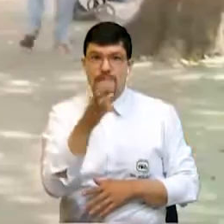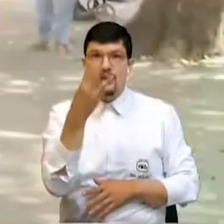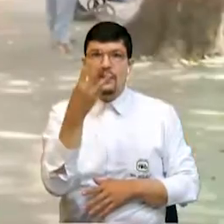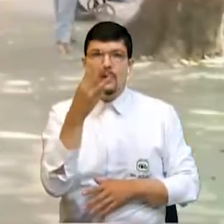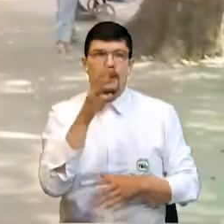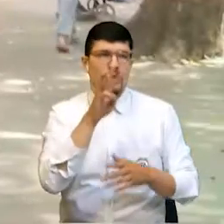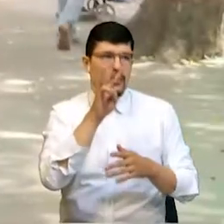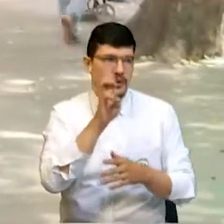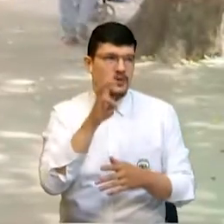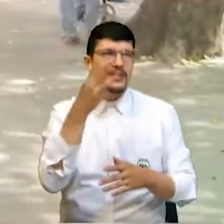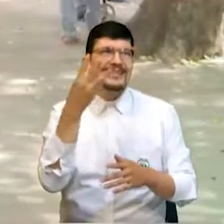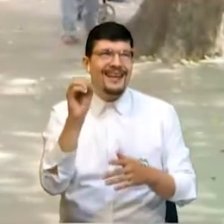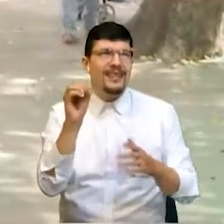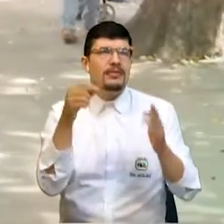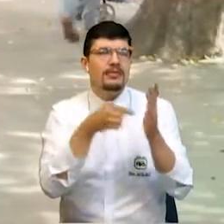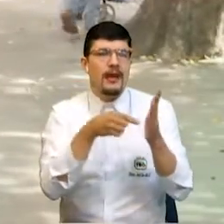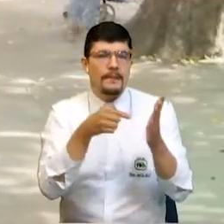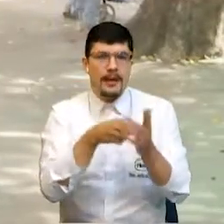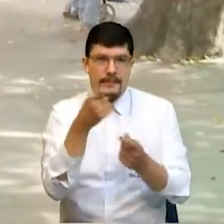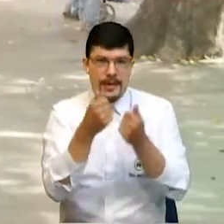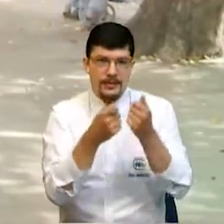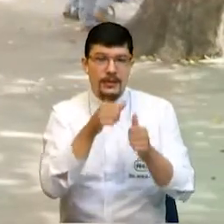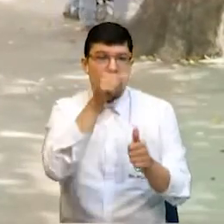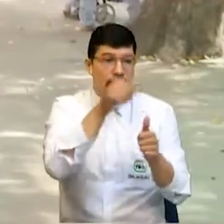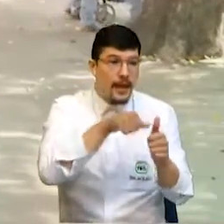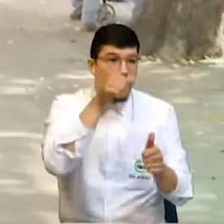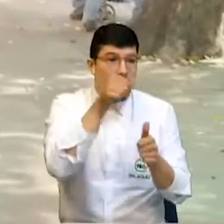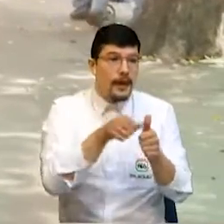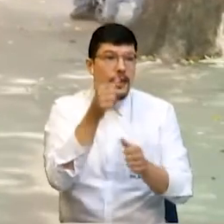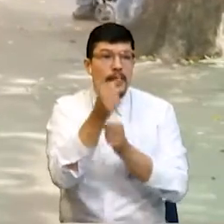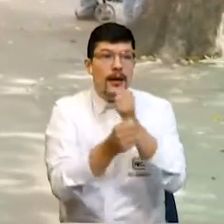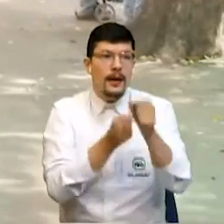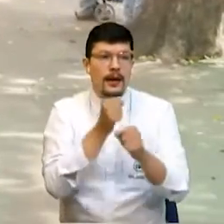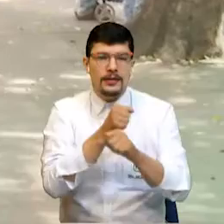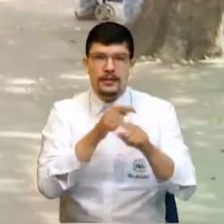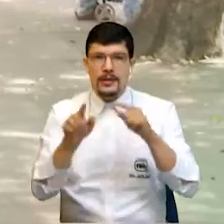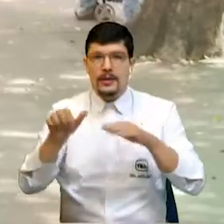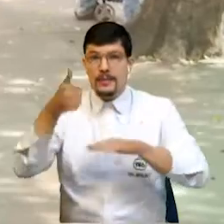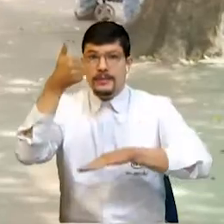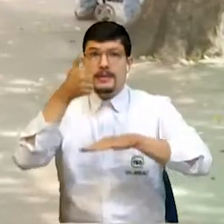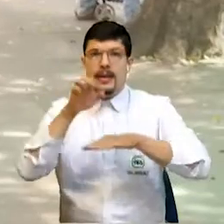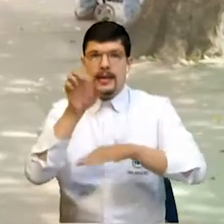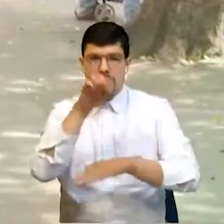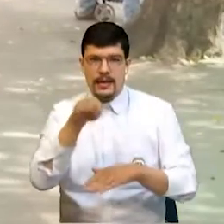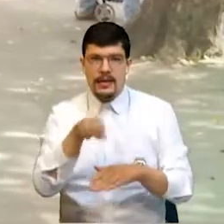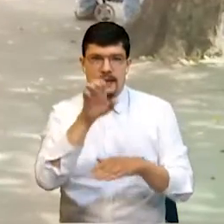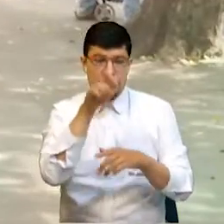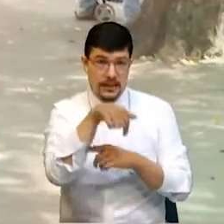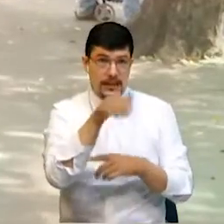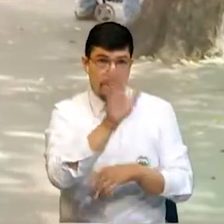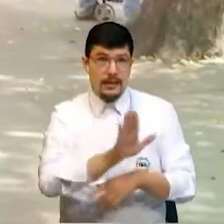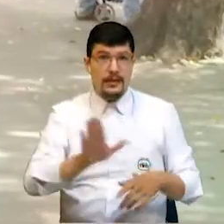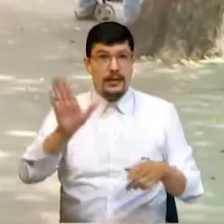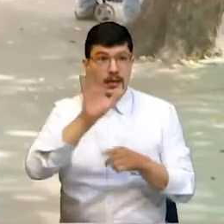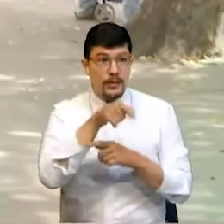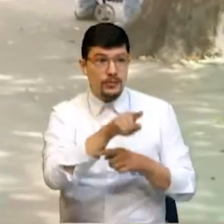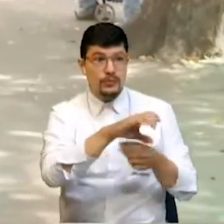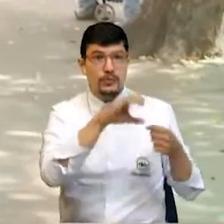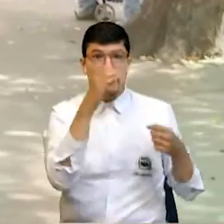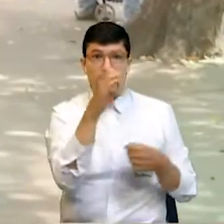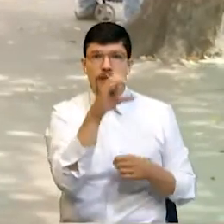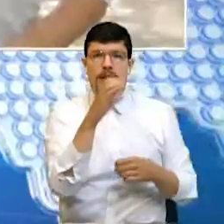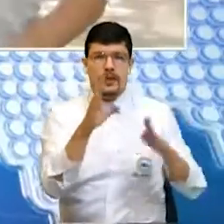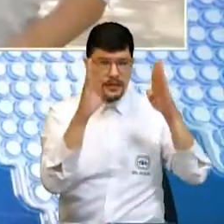año y es que la principal es el departamento que es el hospital erasmo meoz aquí en cúcuta ha atendido